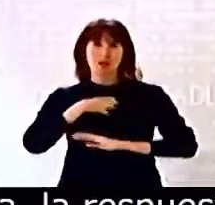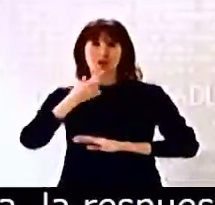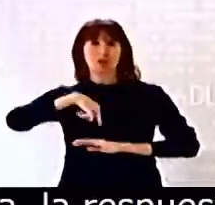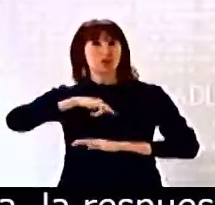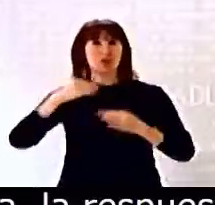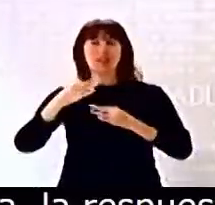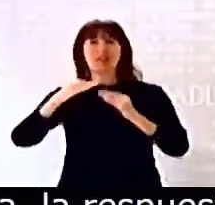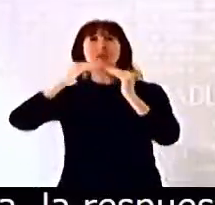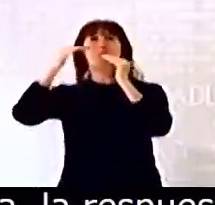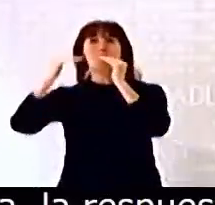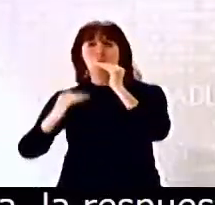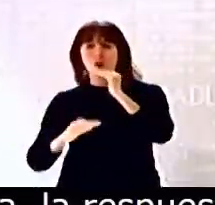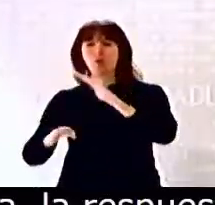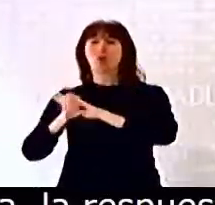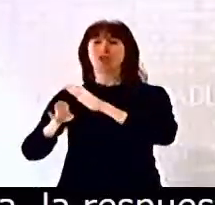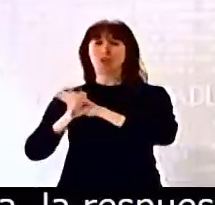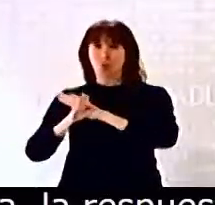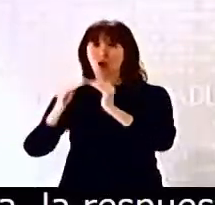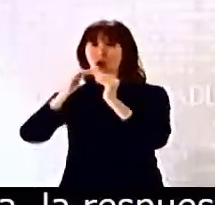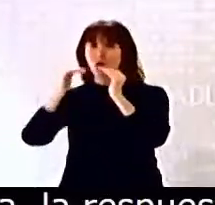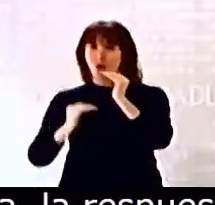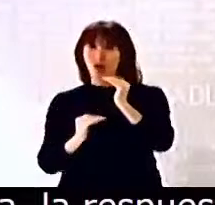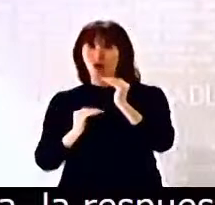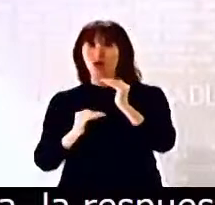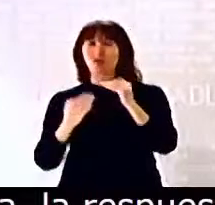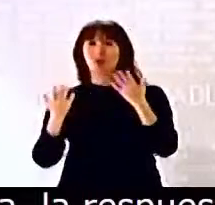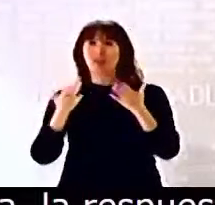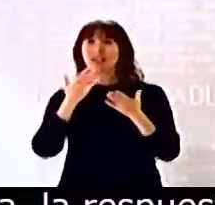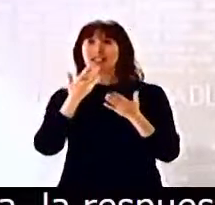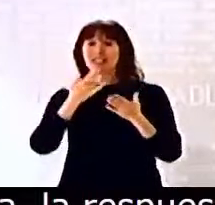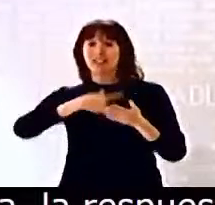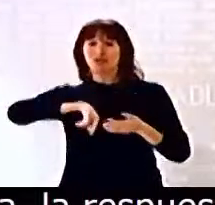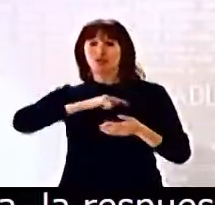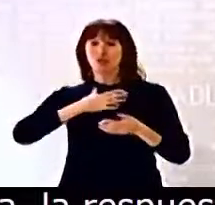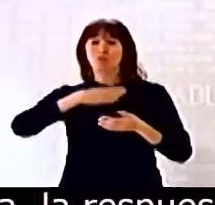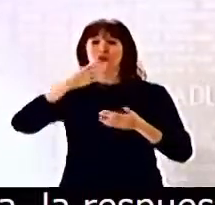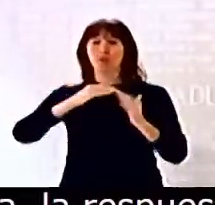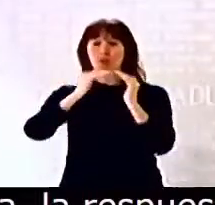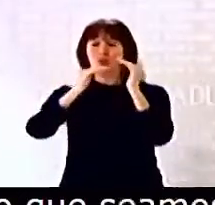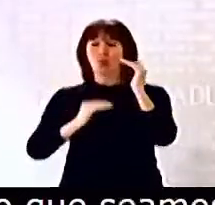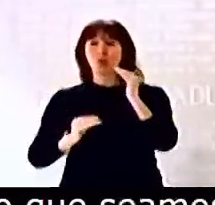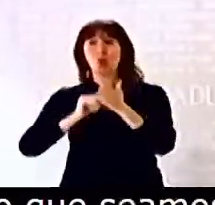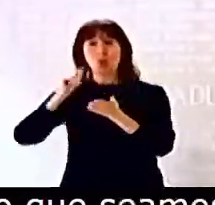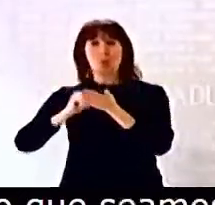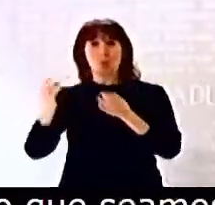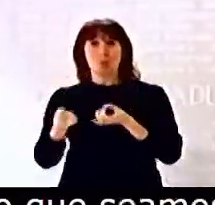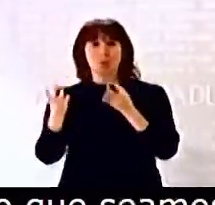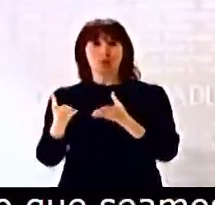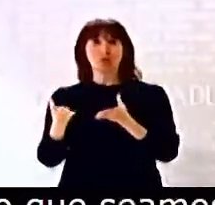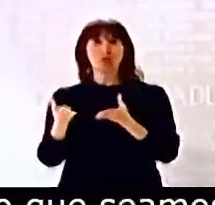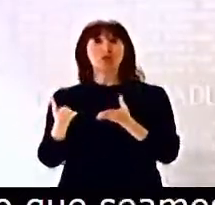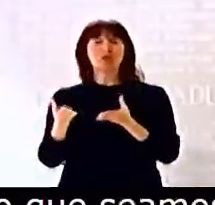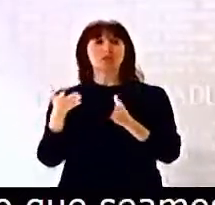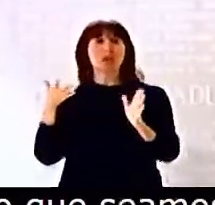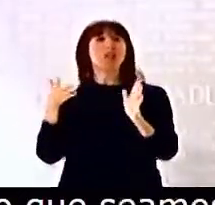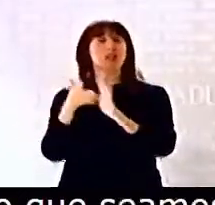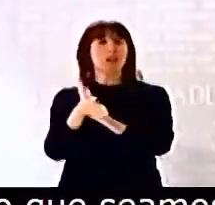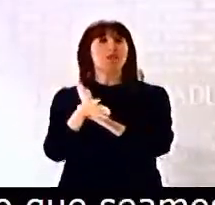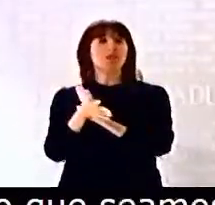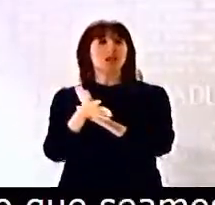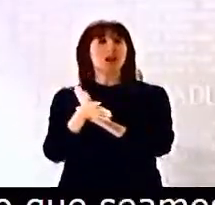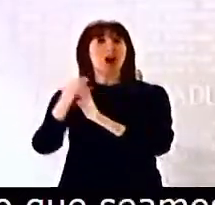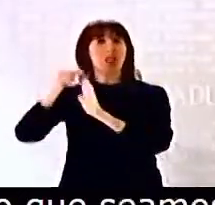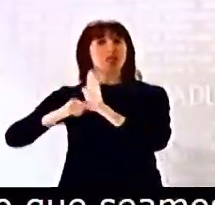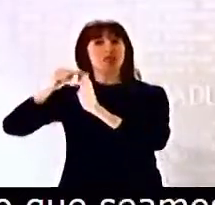incidencia. Y lo rápido que seamos capaces de conseguir bajar las cifras de incidencia repercutirá en los